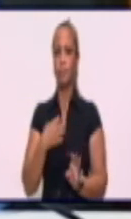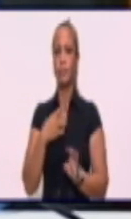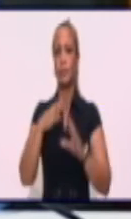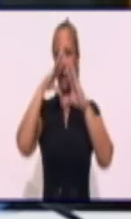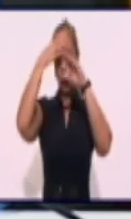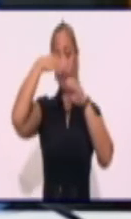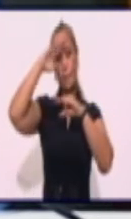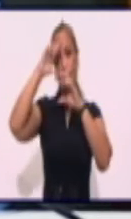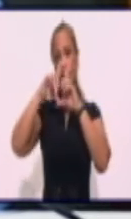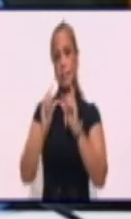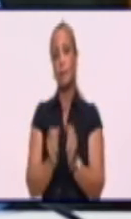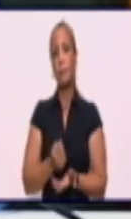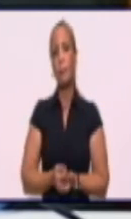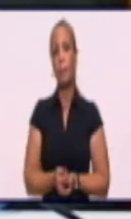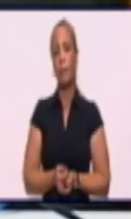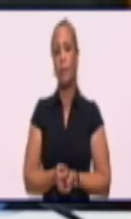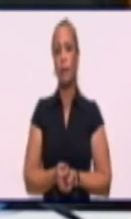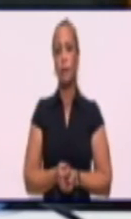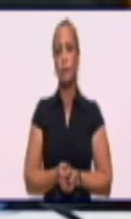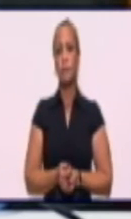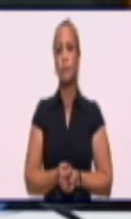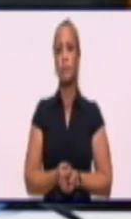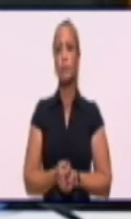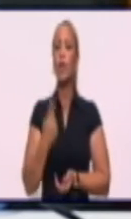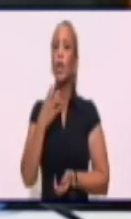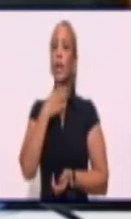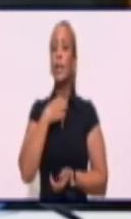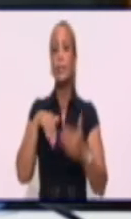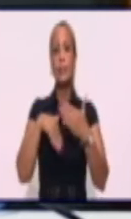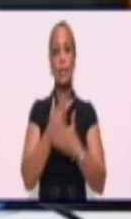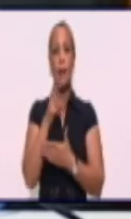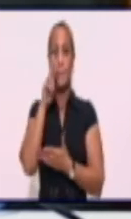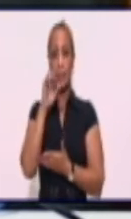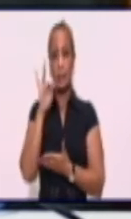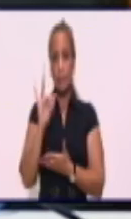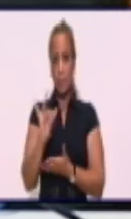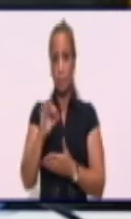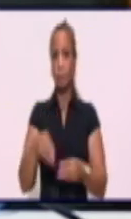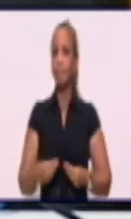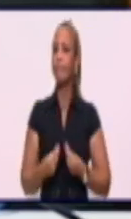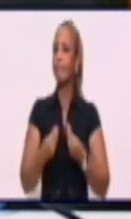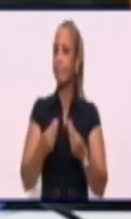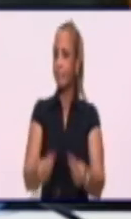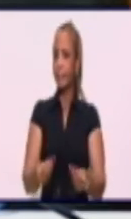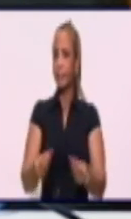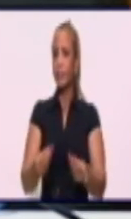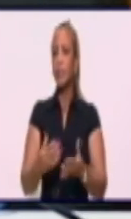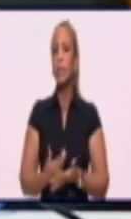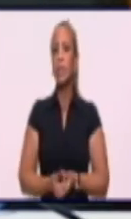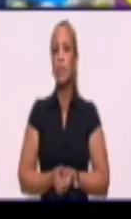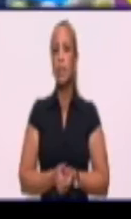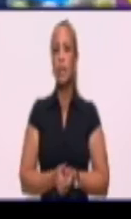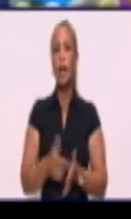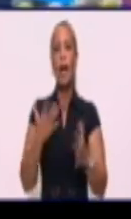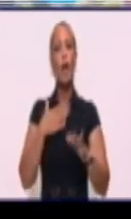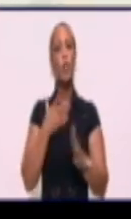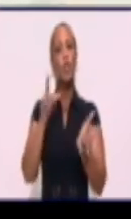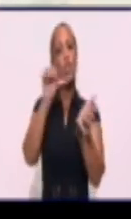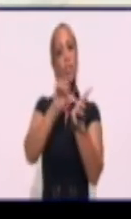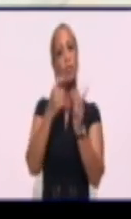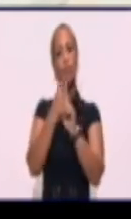Nosotras el día 27 queremos hacer una entrega de donativo a nuestros centros de aislamiento